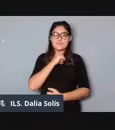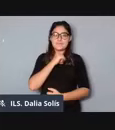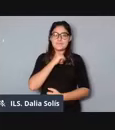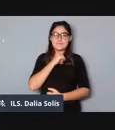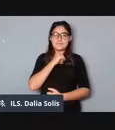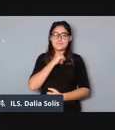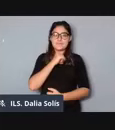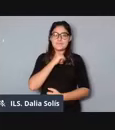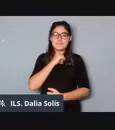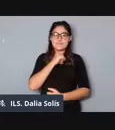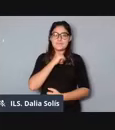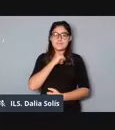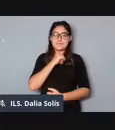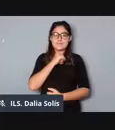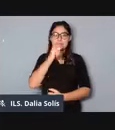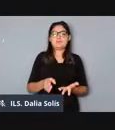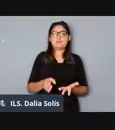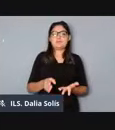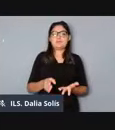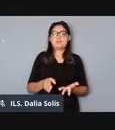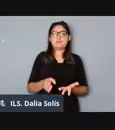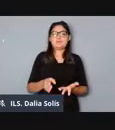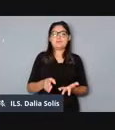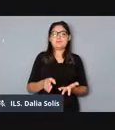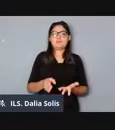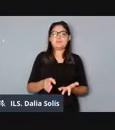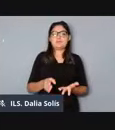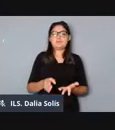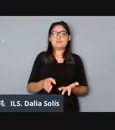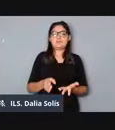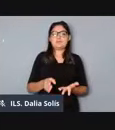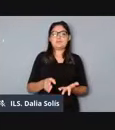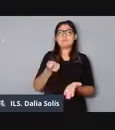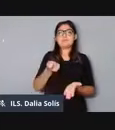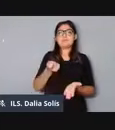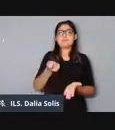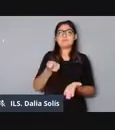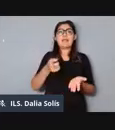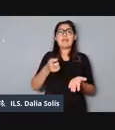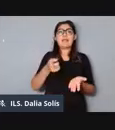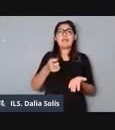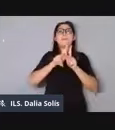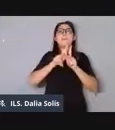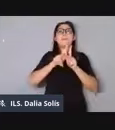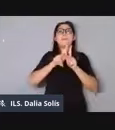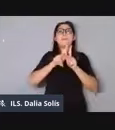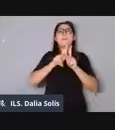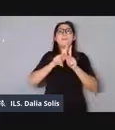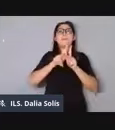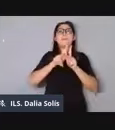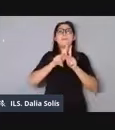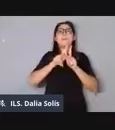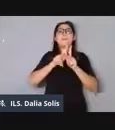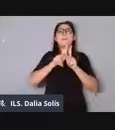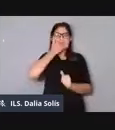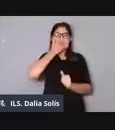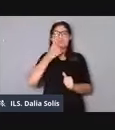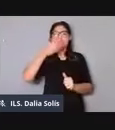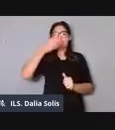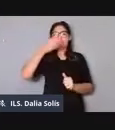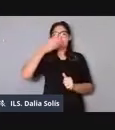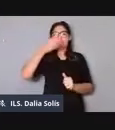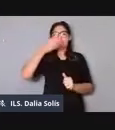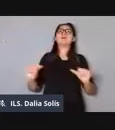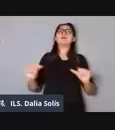que se siente. ¿Cuántas veces nosotros hemos concluido una actividad que teníamos pendiente o hemos realizado las vamos a suponer, tenías por